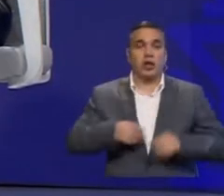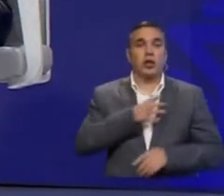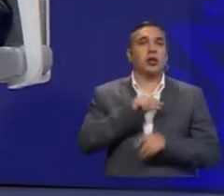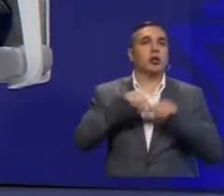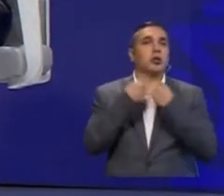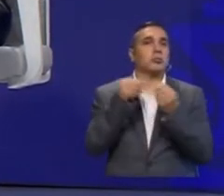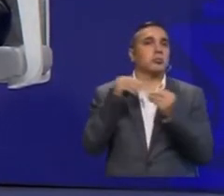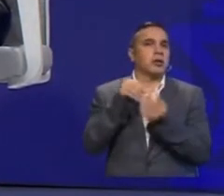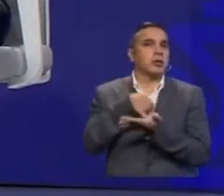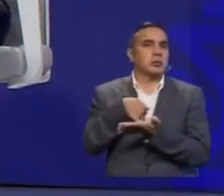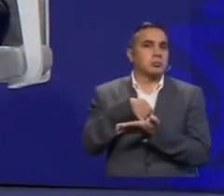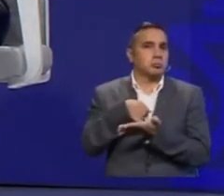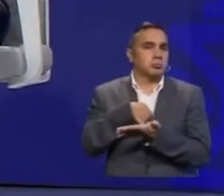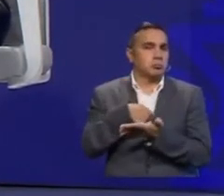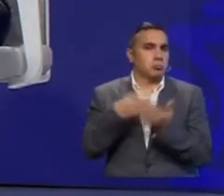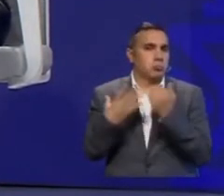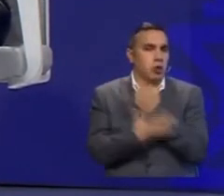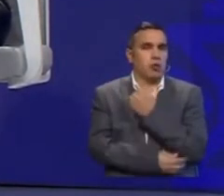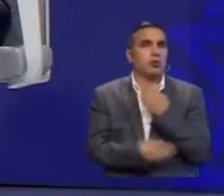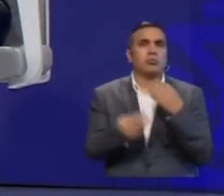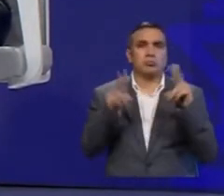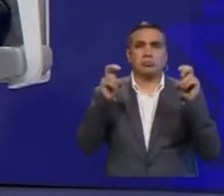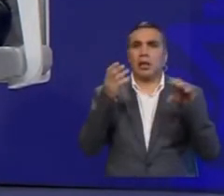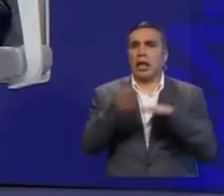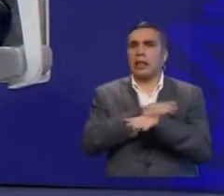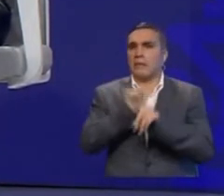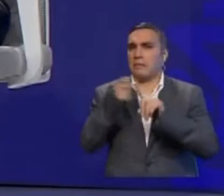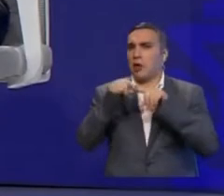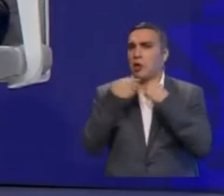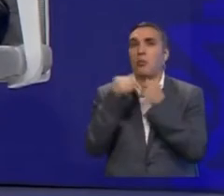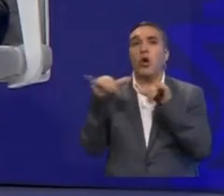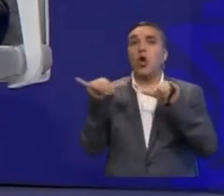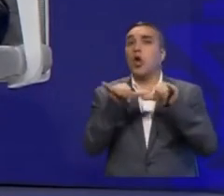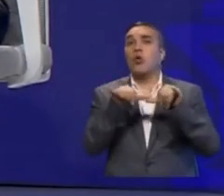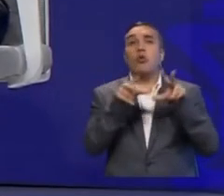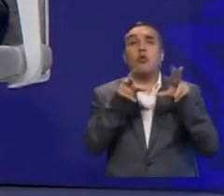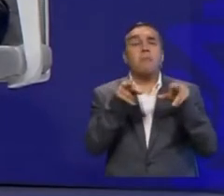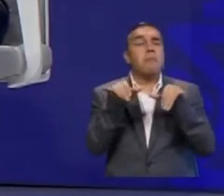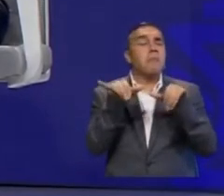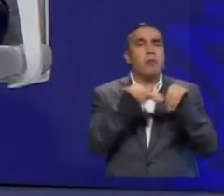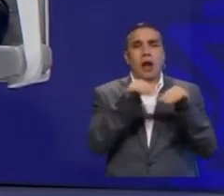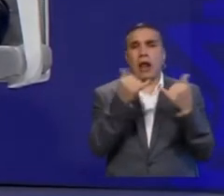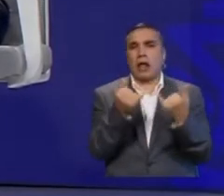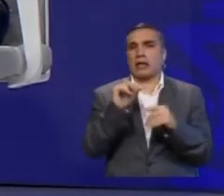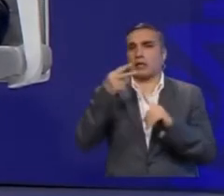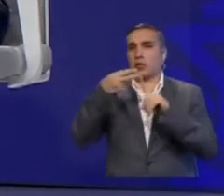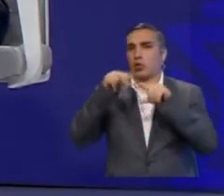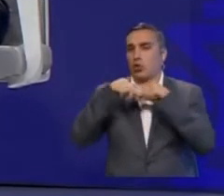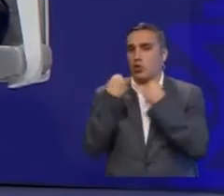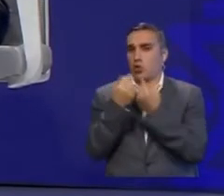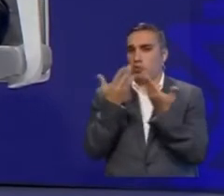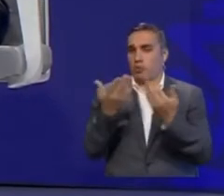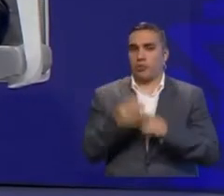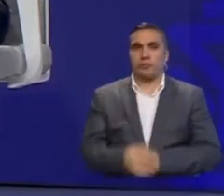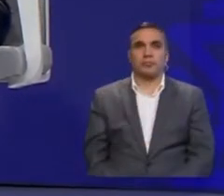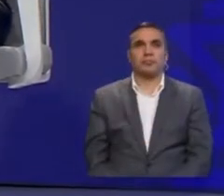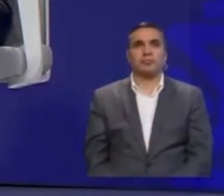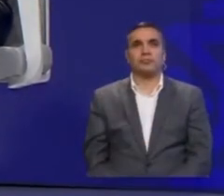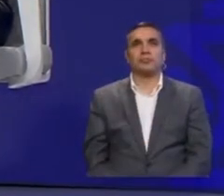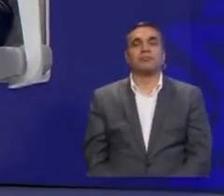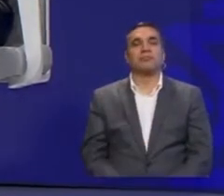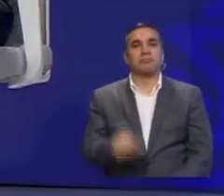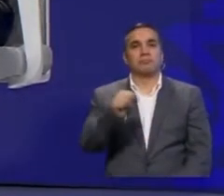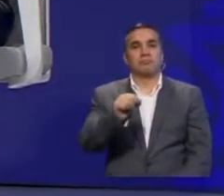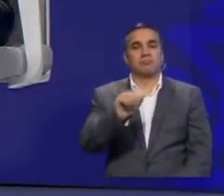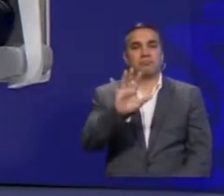grupos vulnerables, cómo lo tratamos con el primer grupo. La dinámica será exactamente la misma al grupo anterior. Así